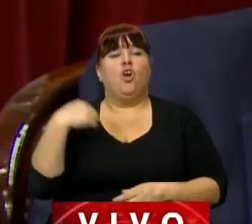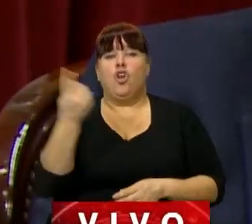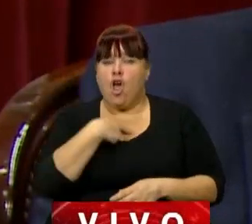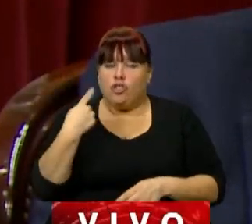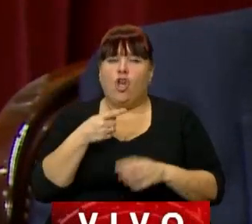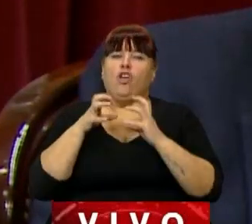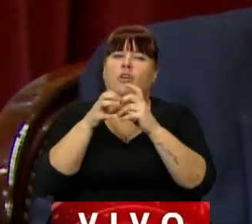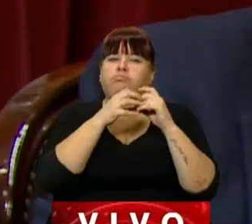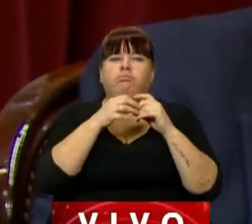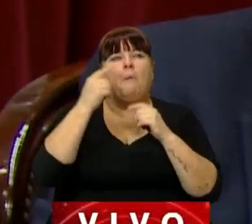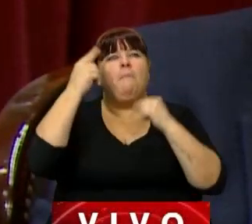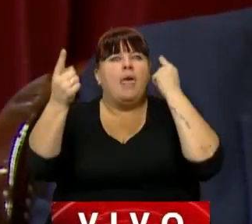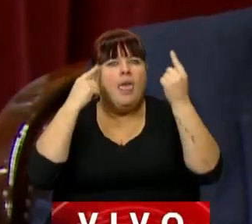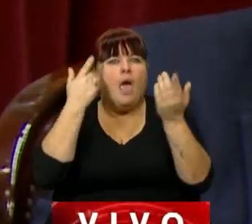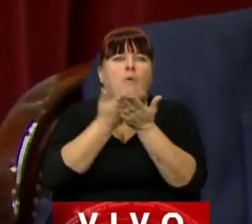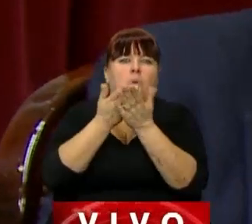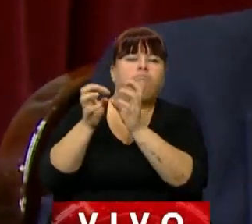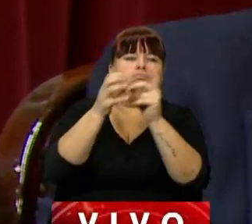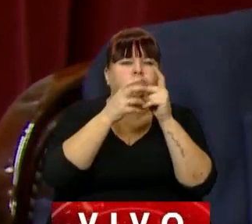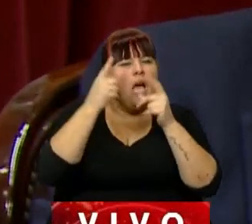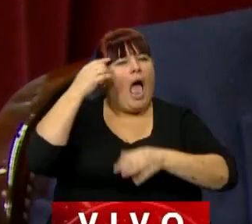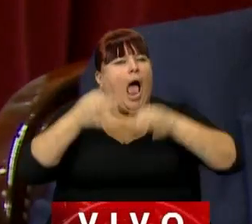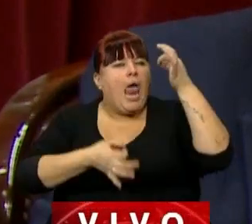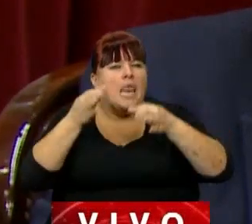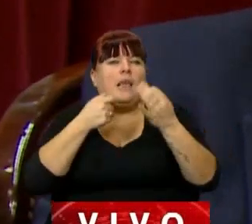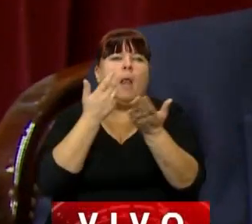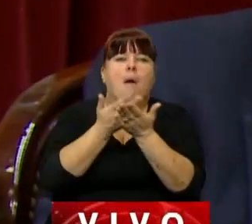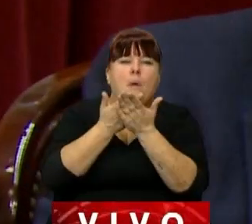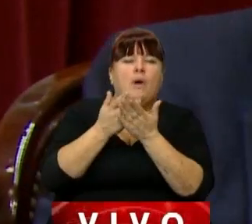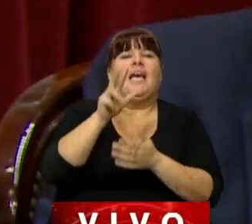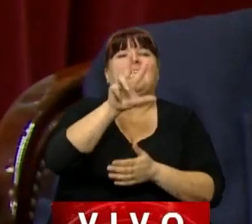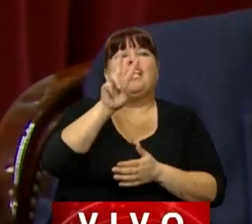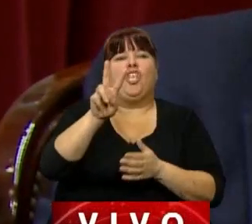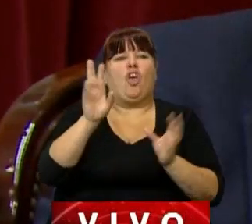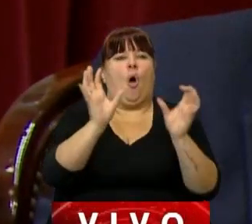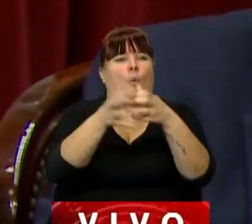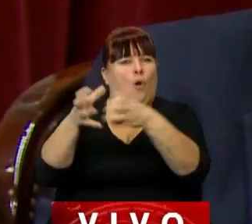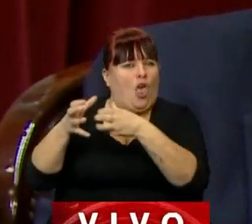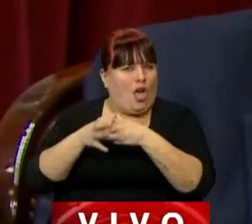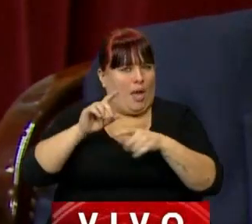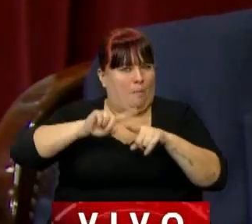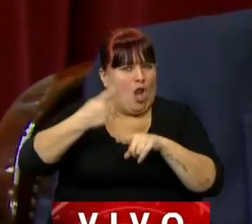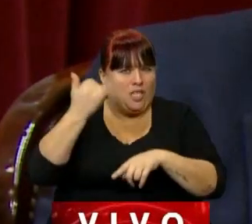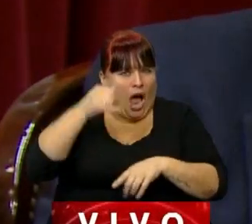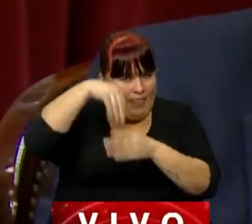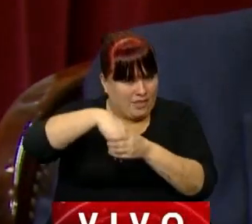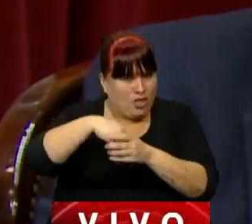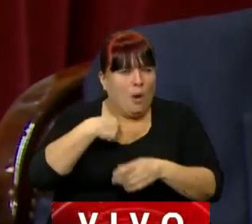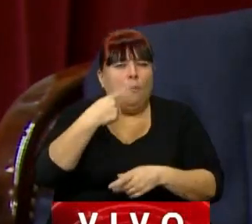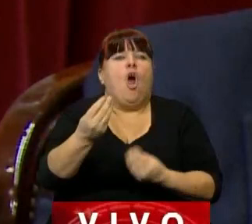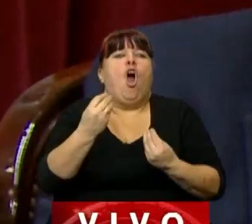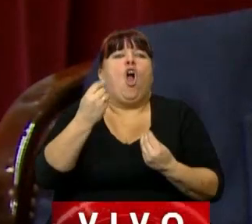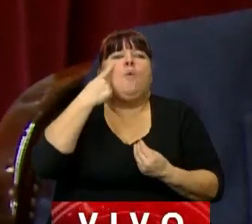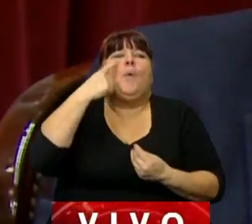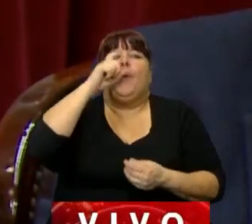Nosotros discutimos ideas y analizamos ideas. 32 partidos son los que gobiernan. Y yo quiero que pregunte cómo